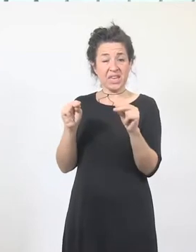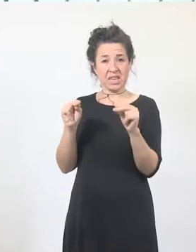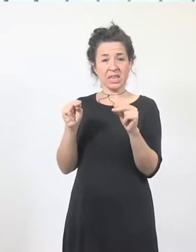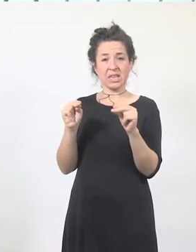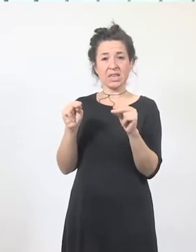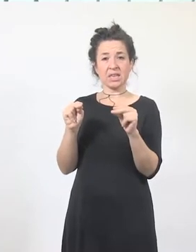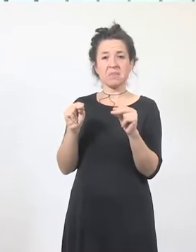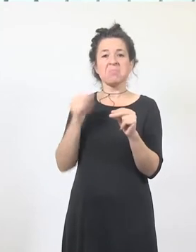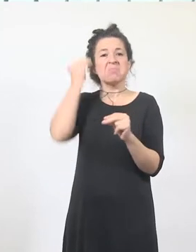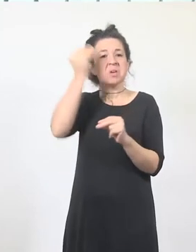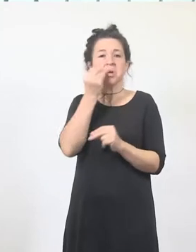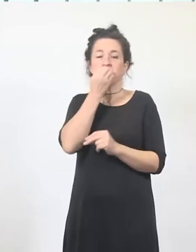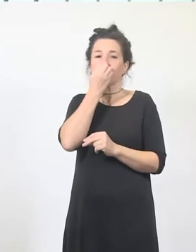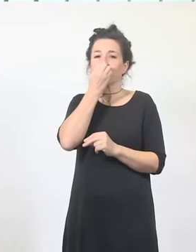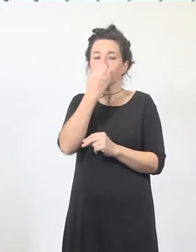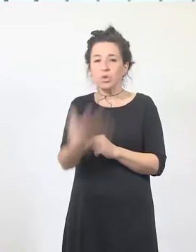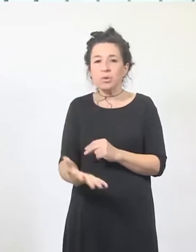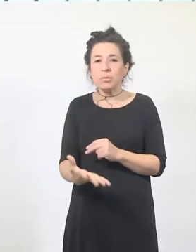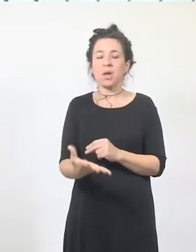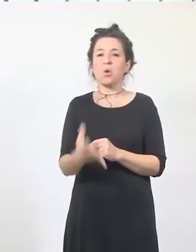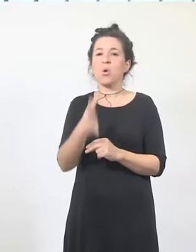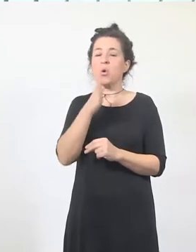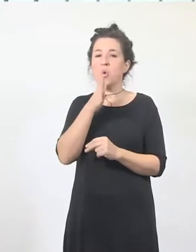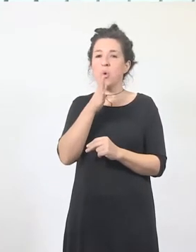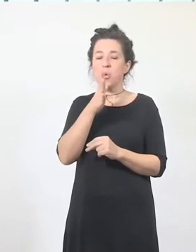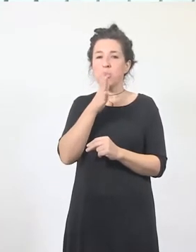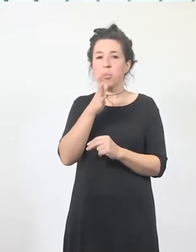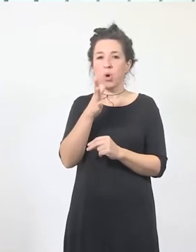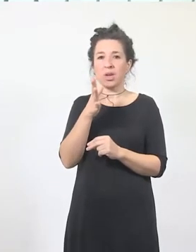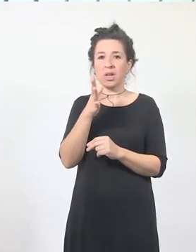creo que muy bien, porque las cuotas